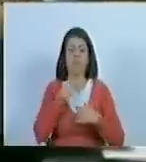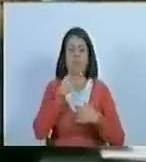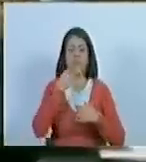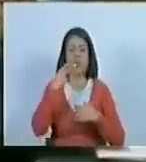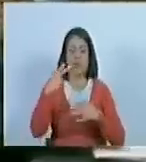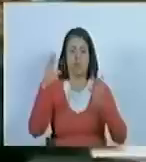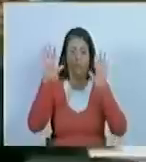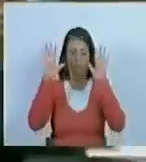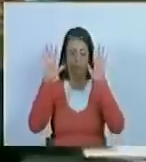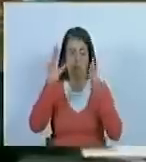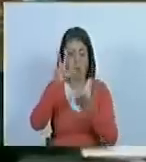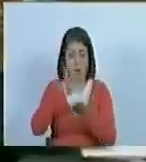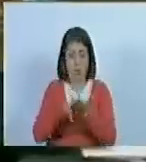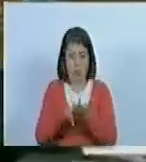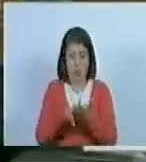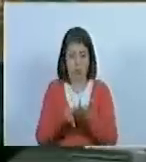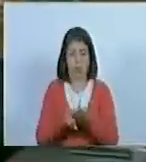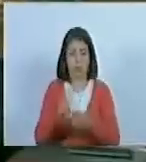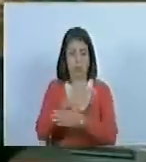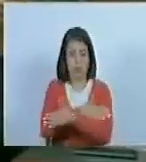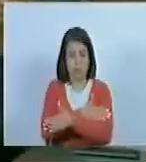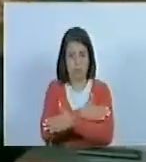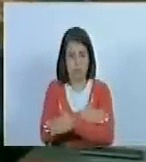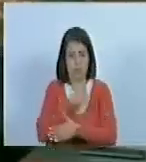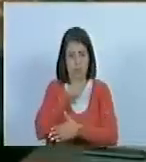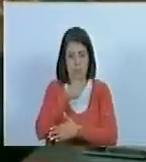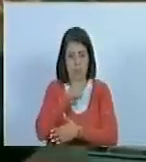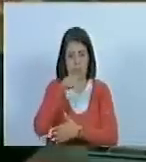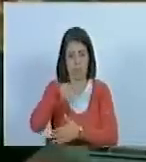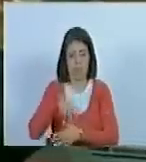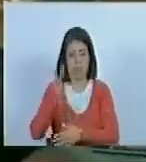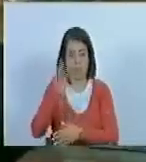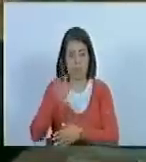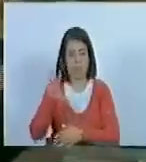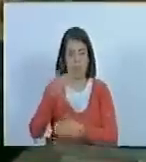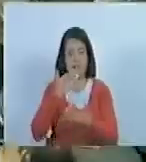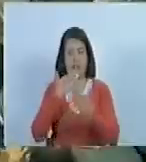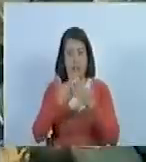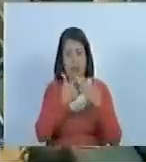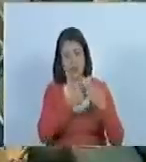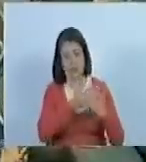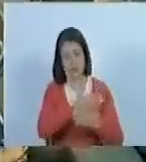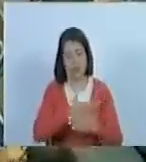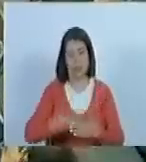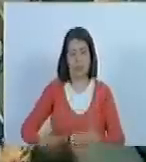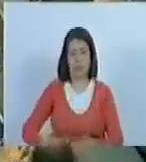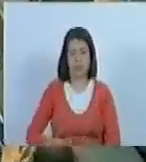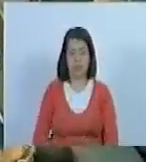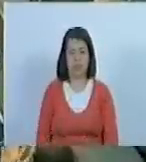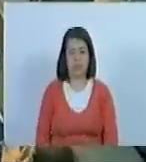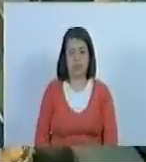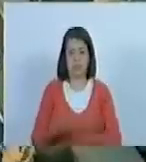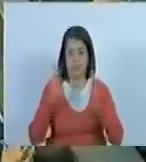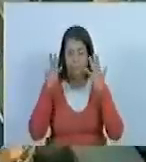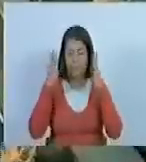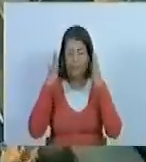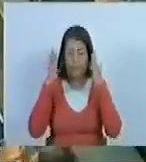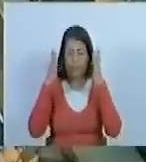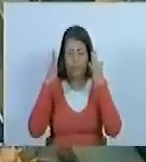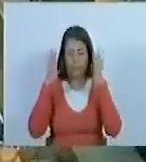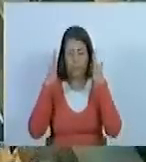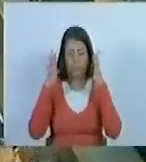dos manos para aprobar este acuerdo y felicitar a los periodistas y a las periodistas en su vida. Muchas gracias, señor presidente.